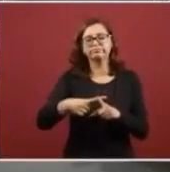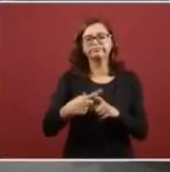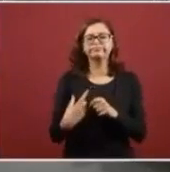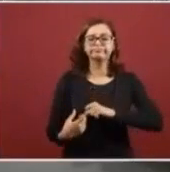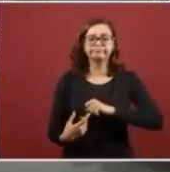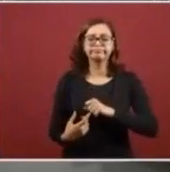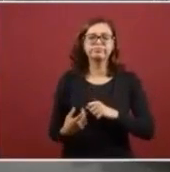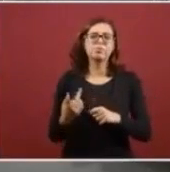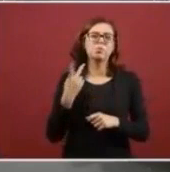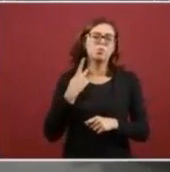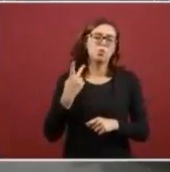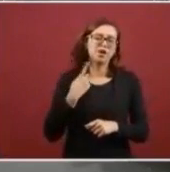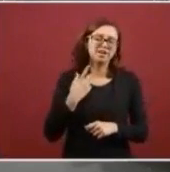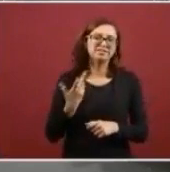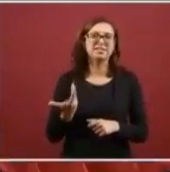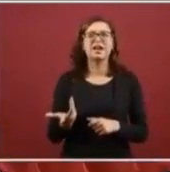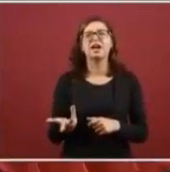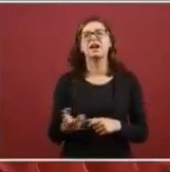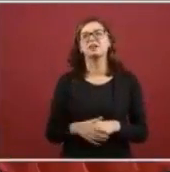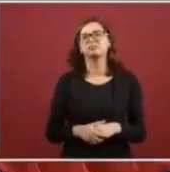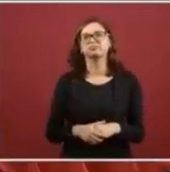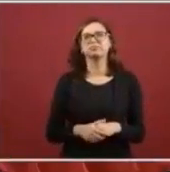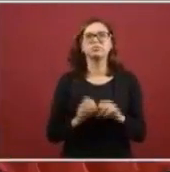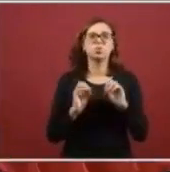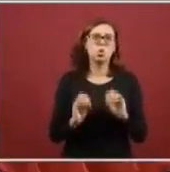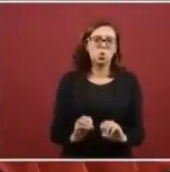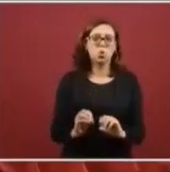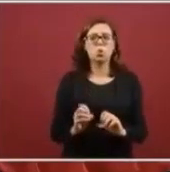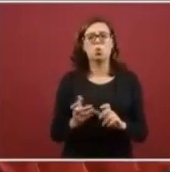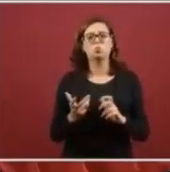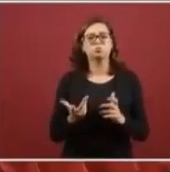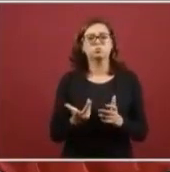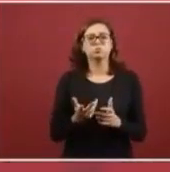cuestiones políticas o para